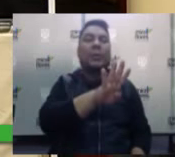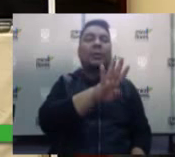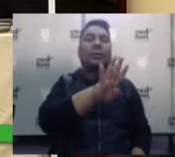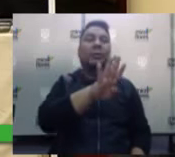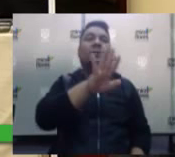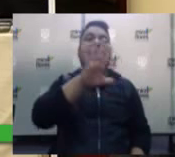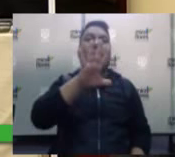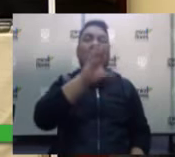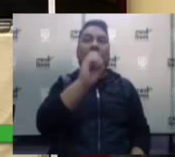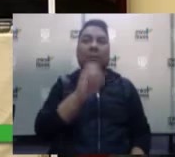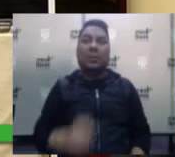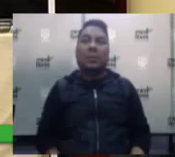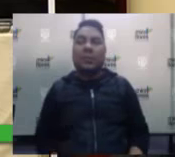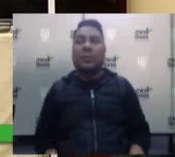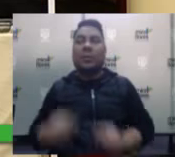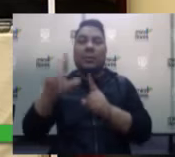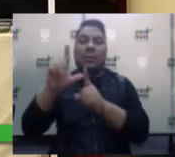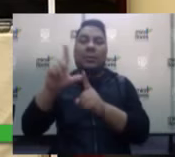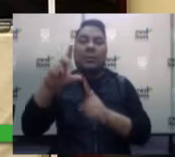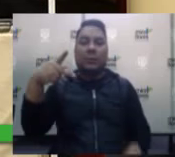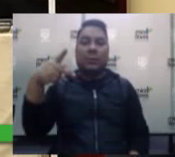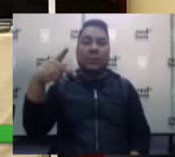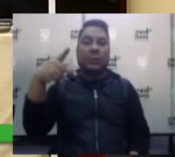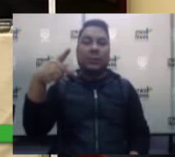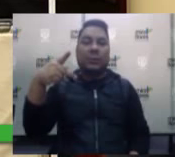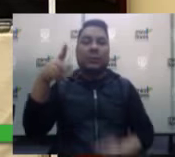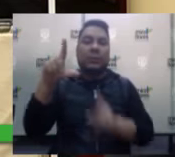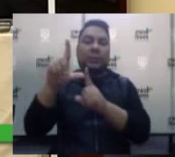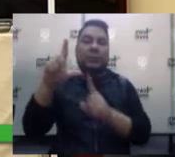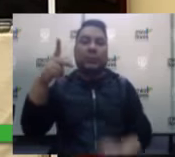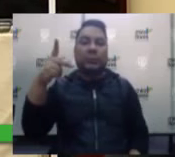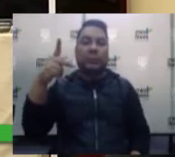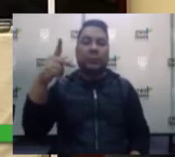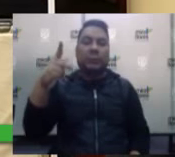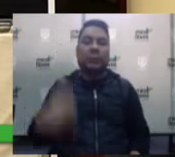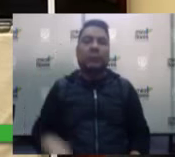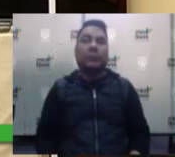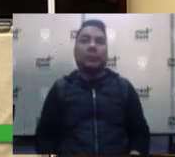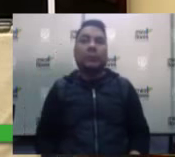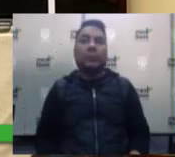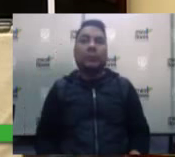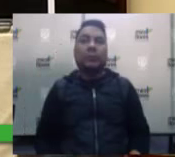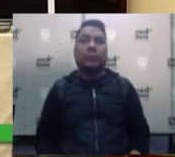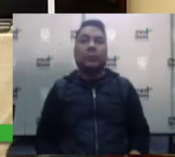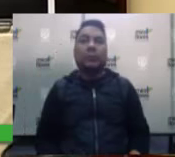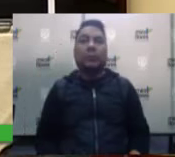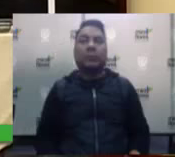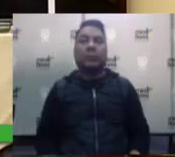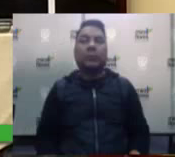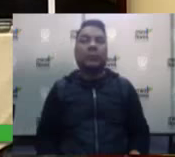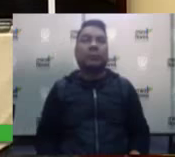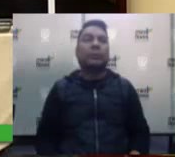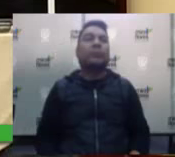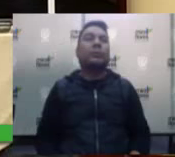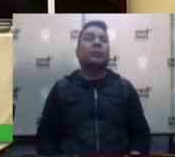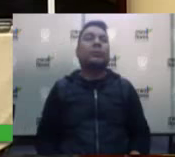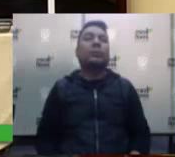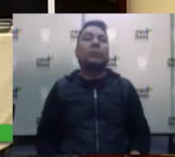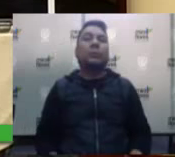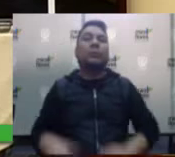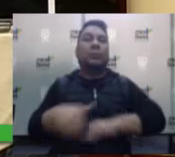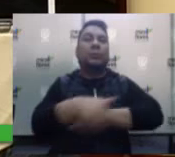450. Letra K. K. Perú Libertario. Ubicación 51,